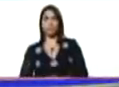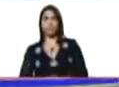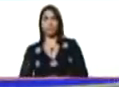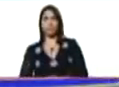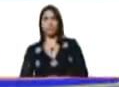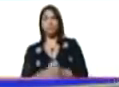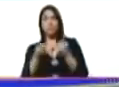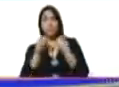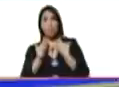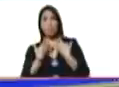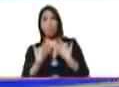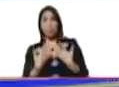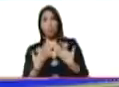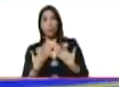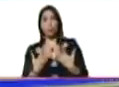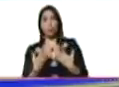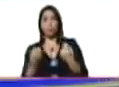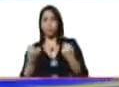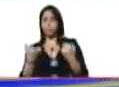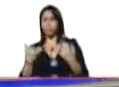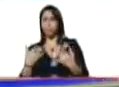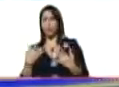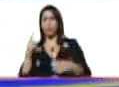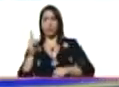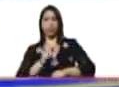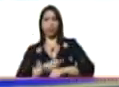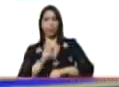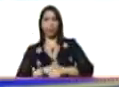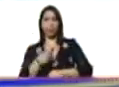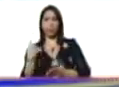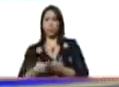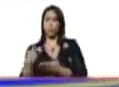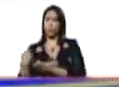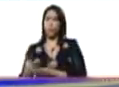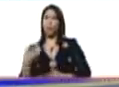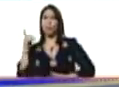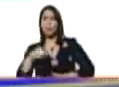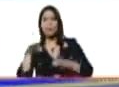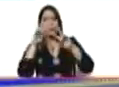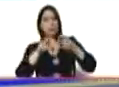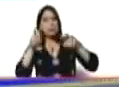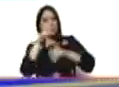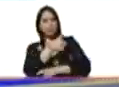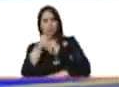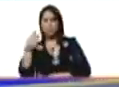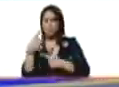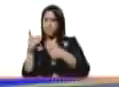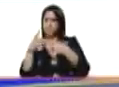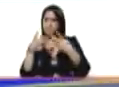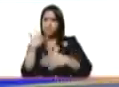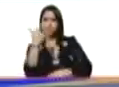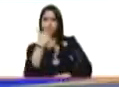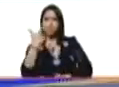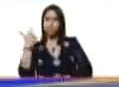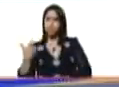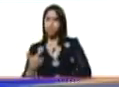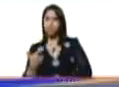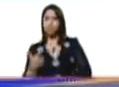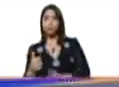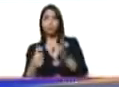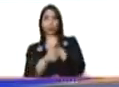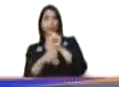Una buena cantidad de tiempo invertido revisando cada detalle, buscando que en esa